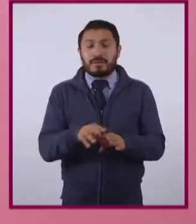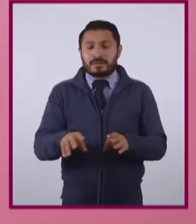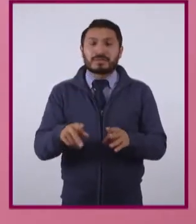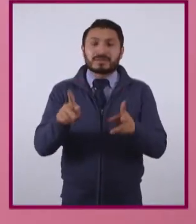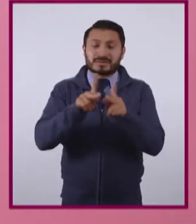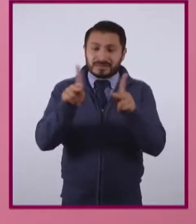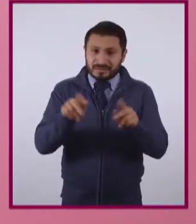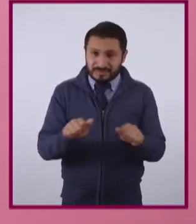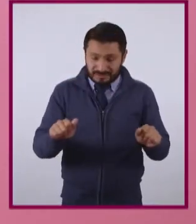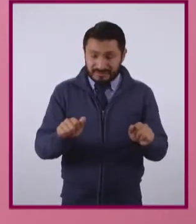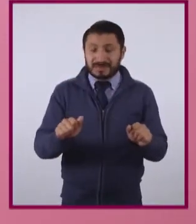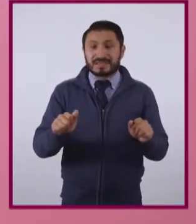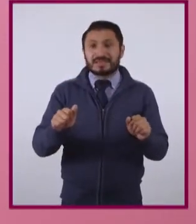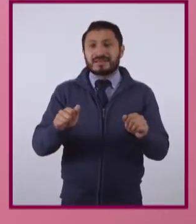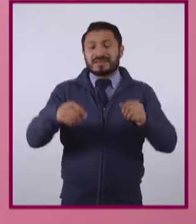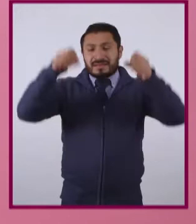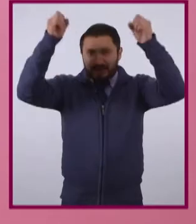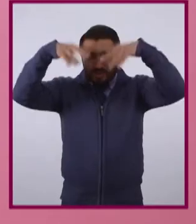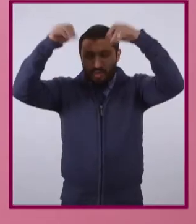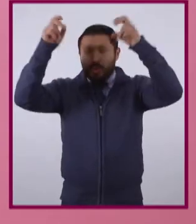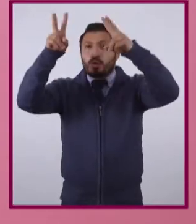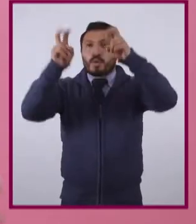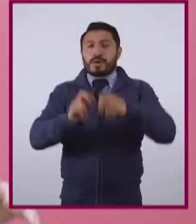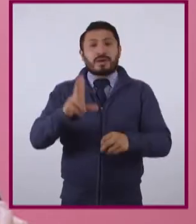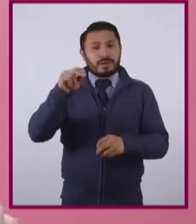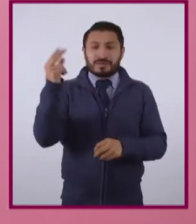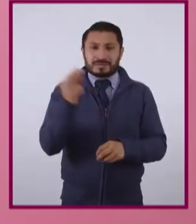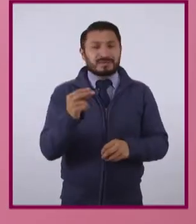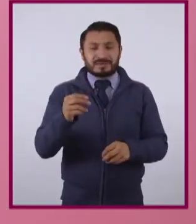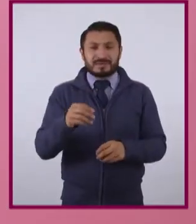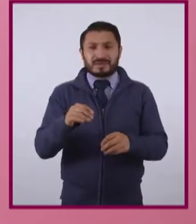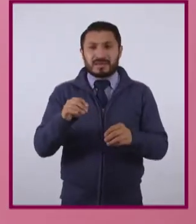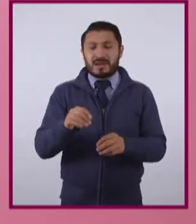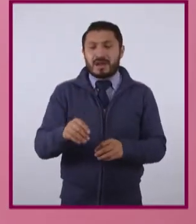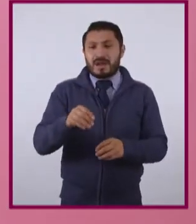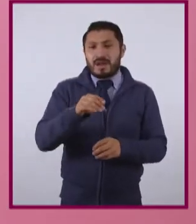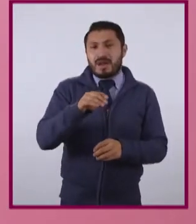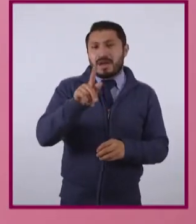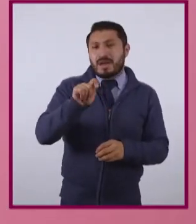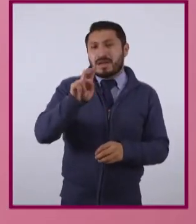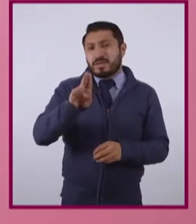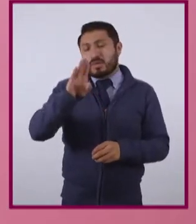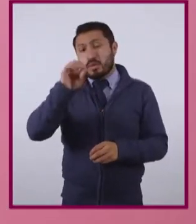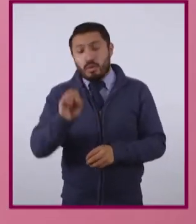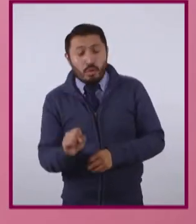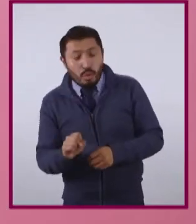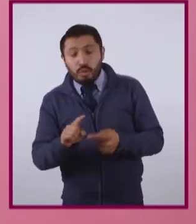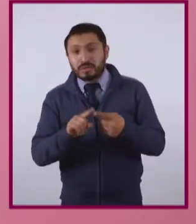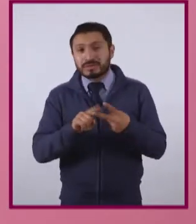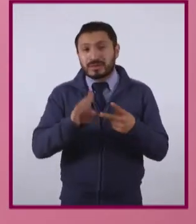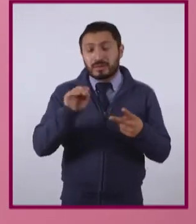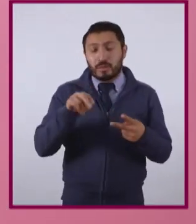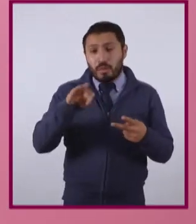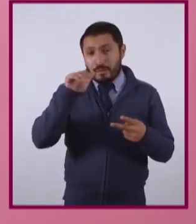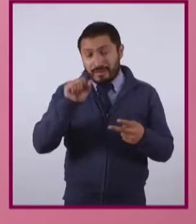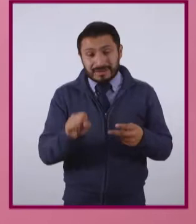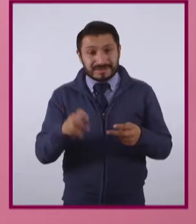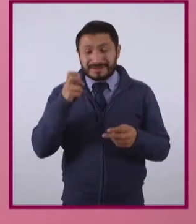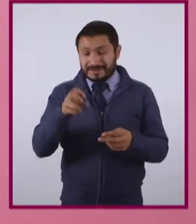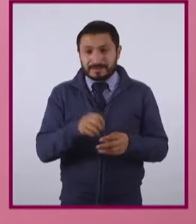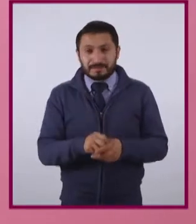captación de agua de lluvia. Esto significa que no requiere de tuberías ni bombas. Se basa en el diseño funcional de un terreno con vegetación